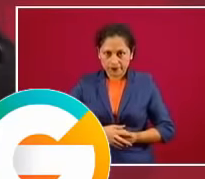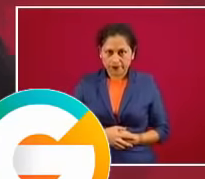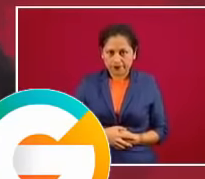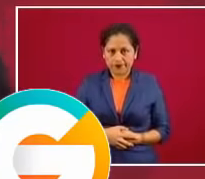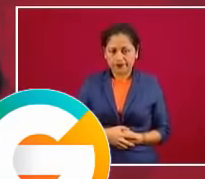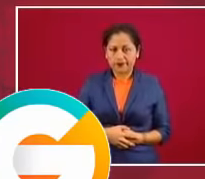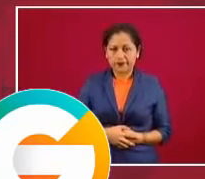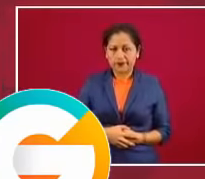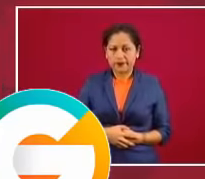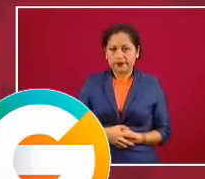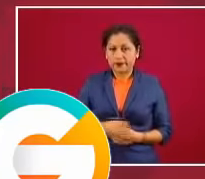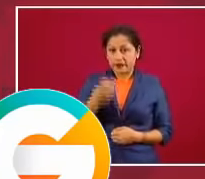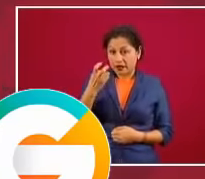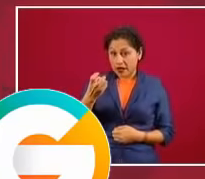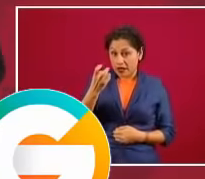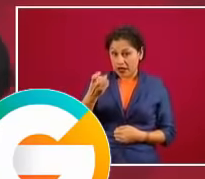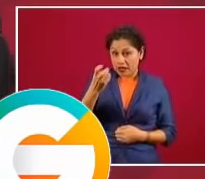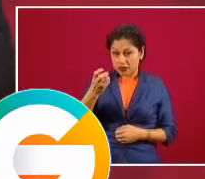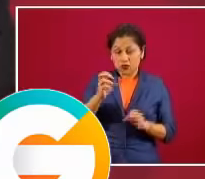importante